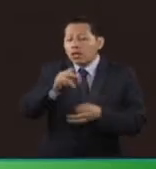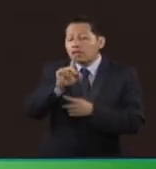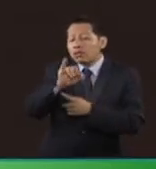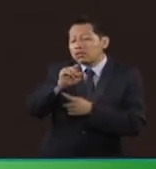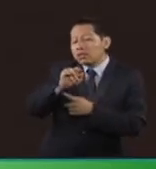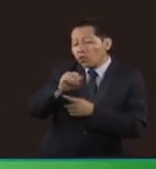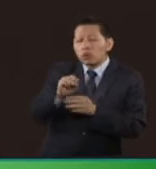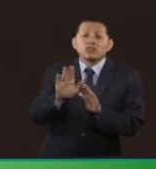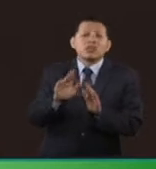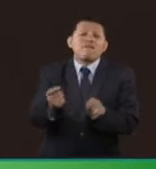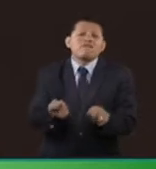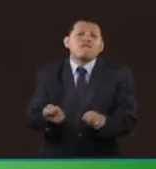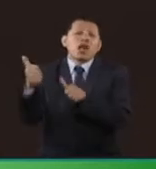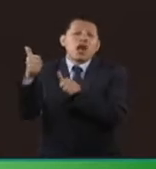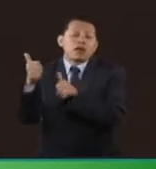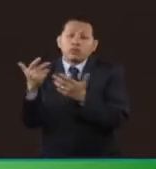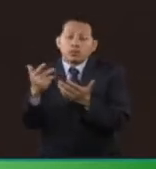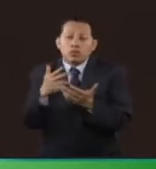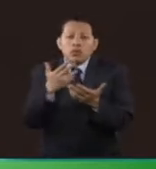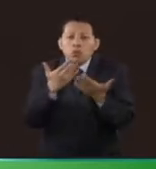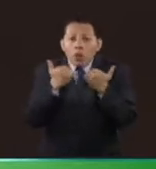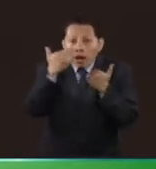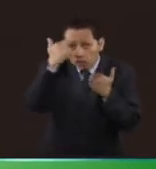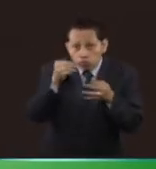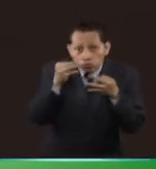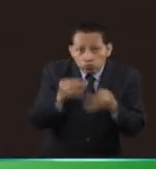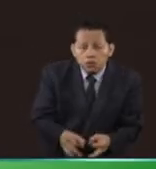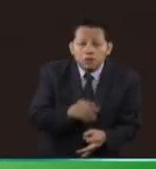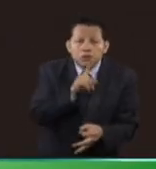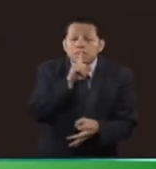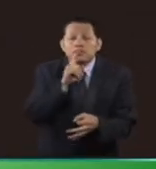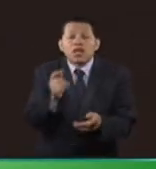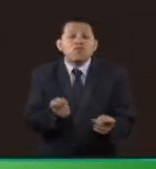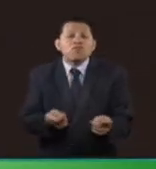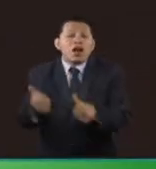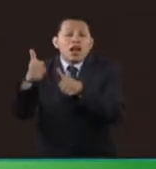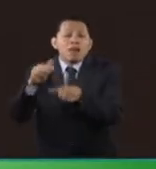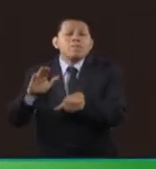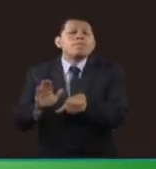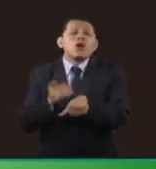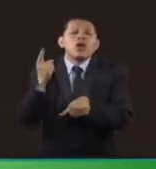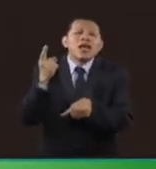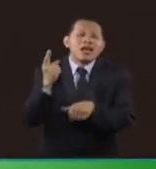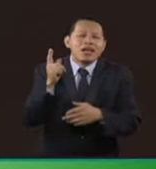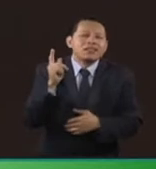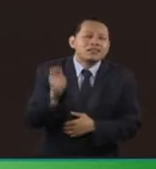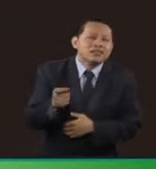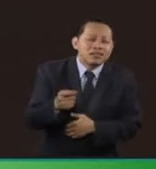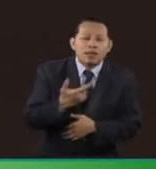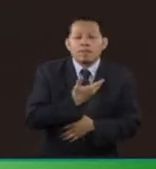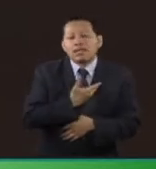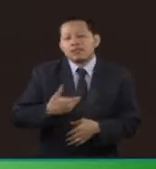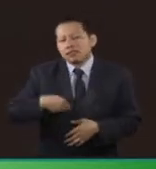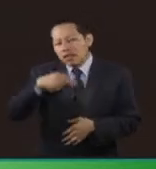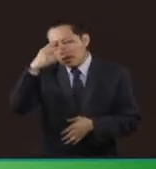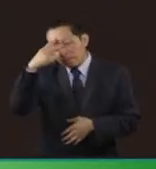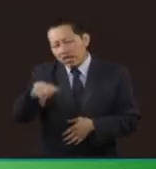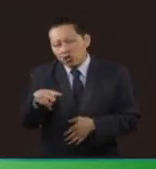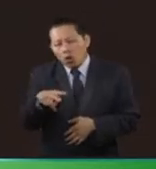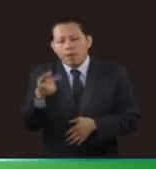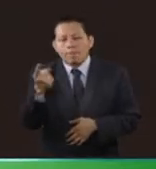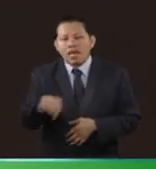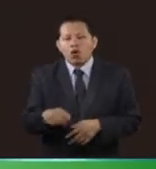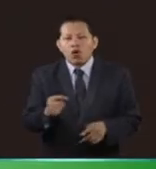de su encargo sin ninguna causa justificada, simplemente porque así lo consideró la Presidencia de la República.